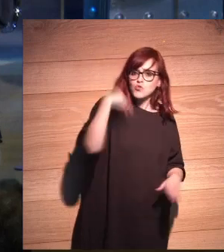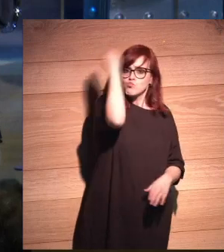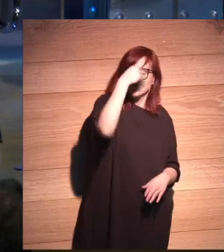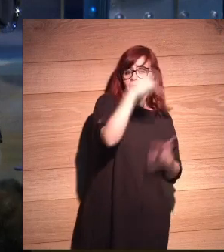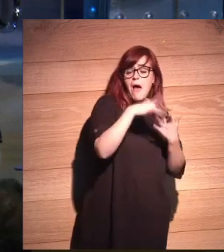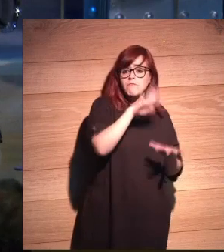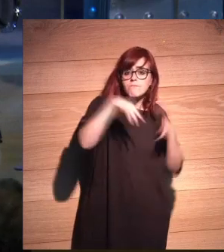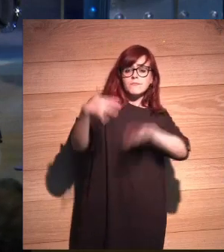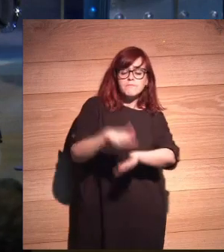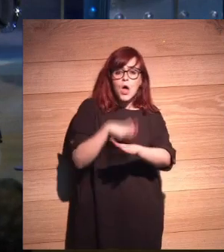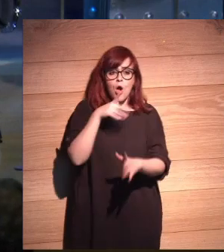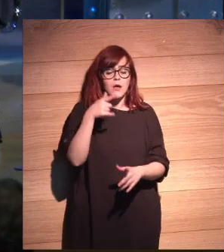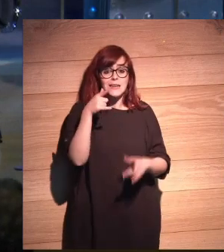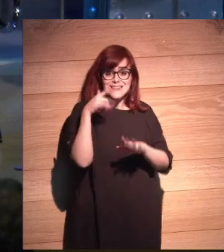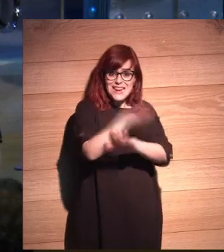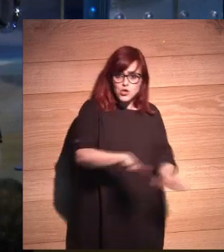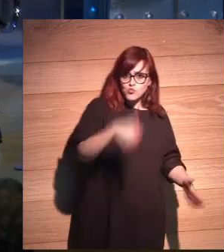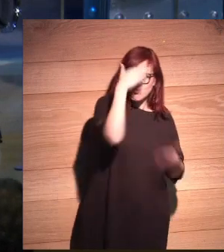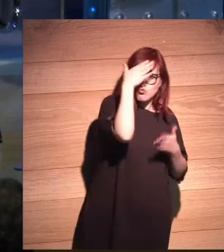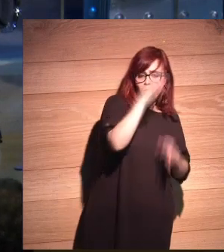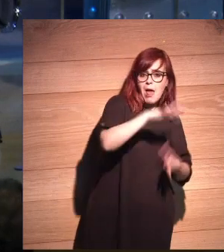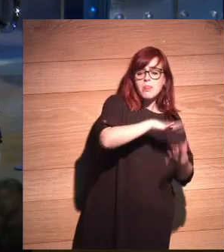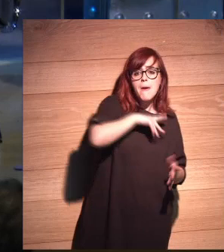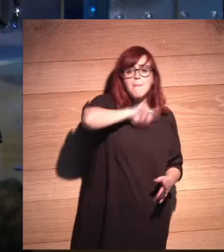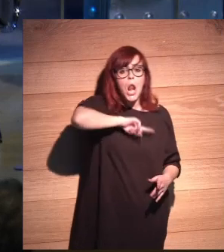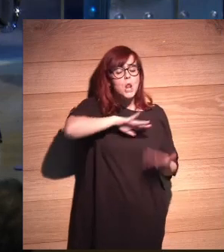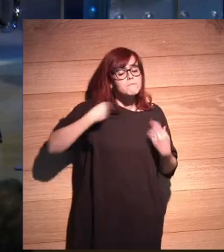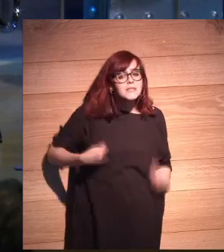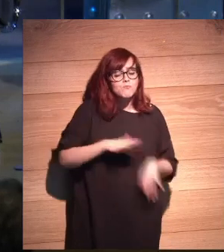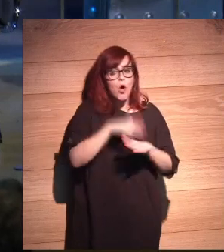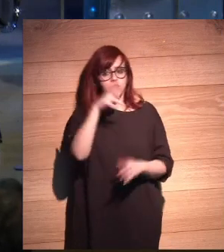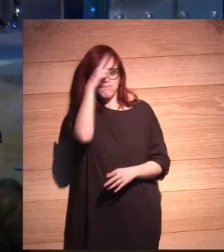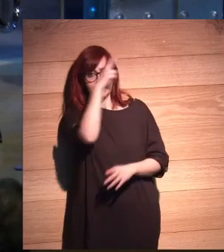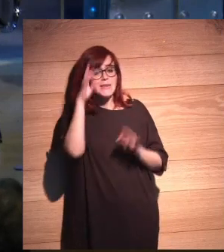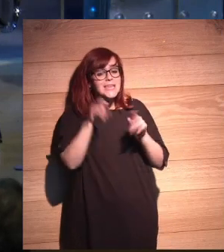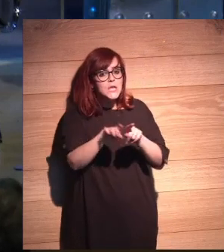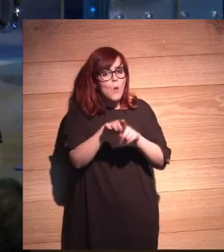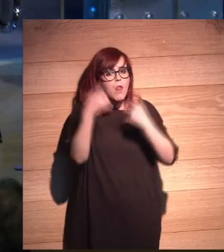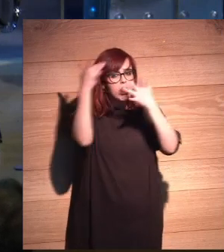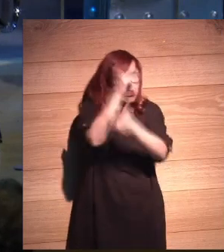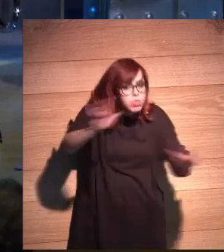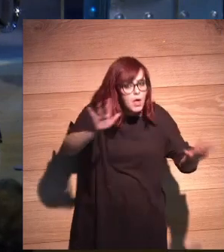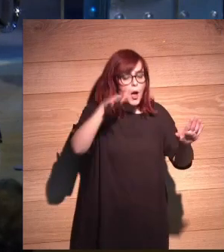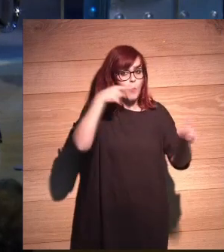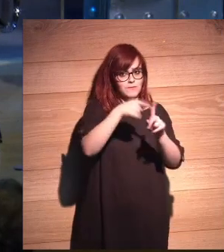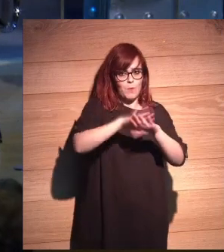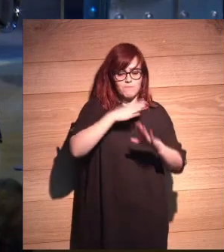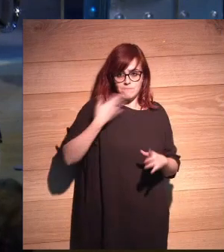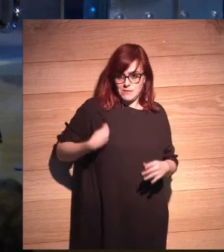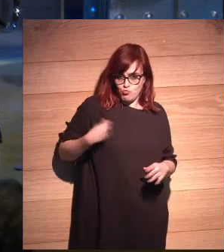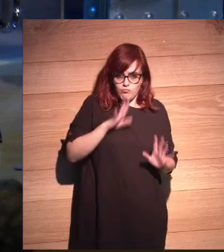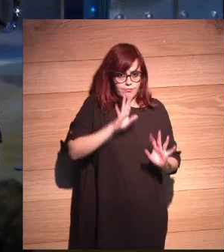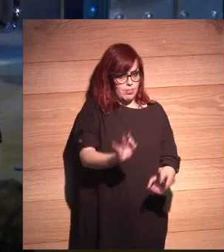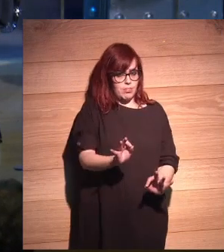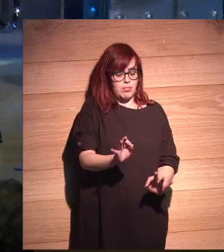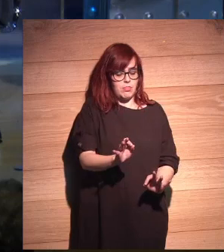cristianos. A los niños musulmanes hay que enseñarles los mismos valores que a los cristianos. Amarás al prójimo como a ti mismo, ¿eh? Y